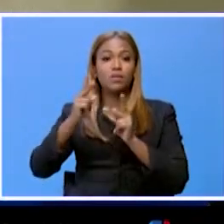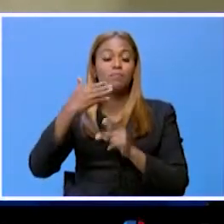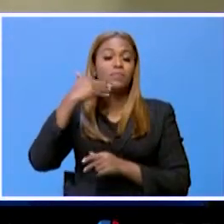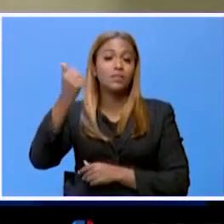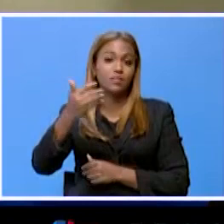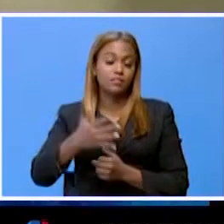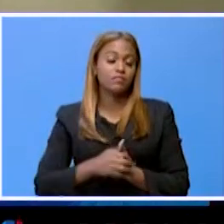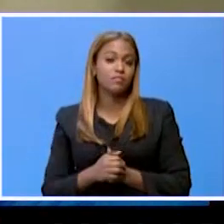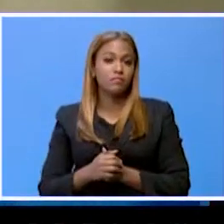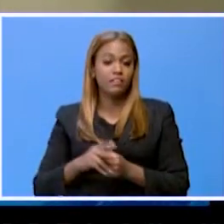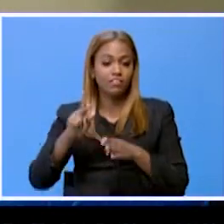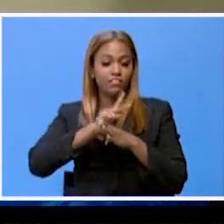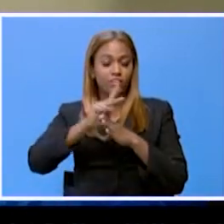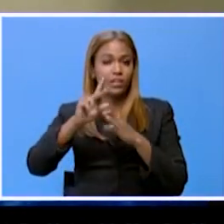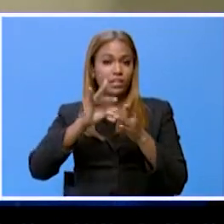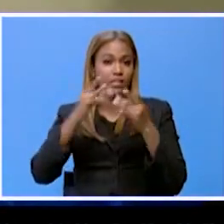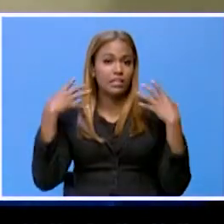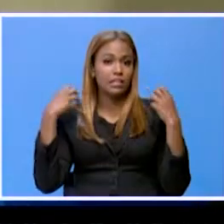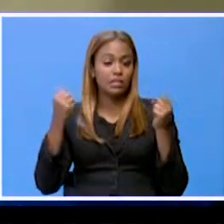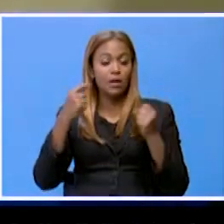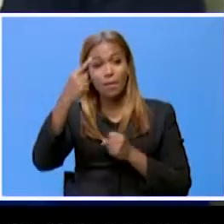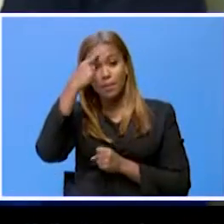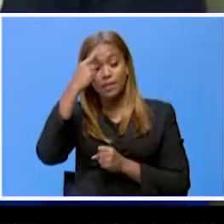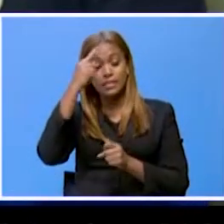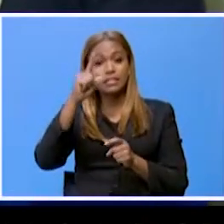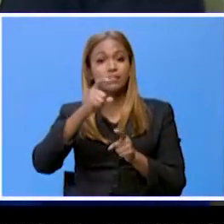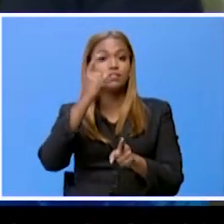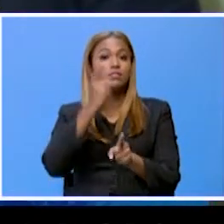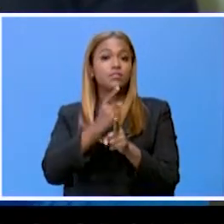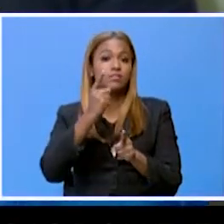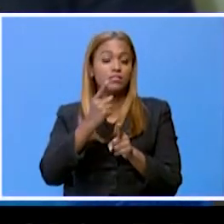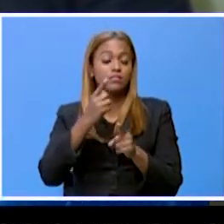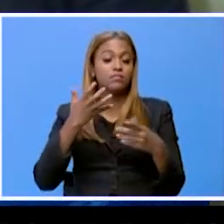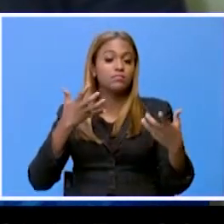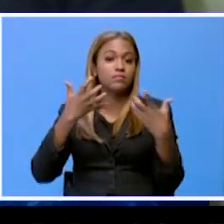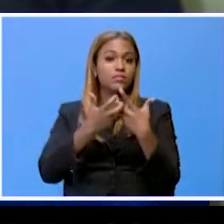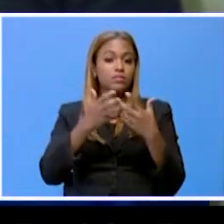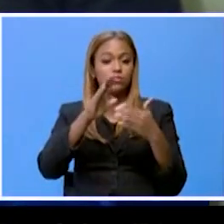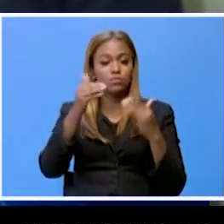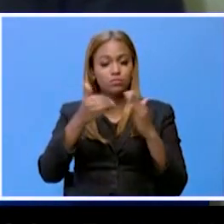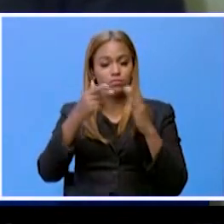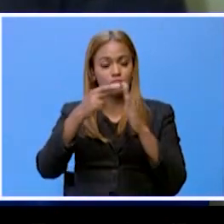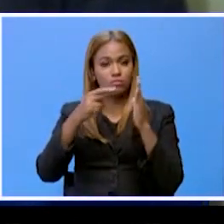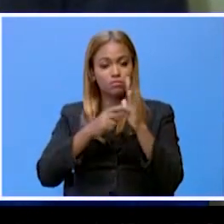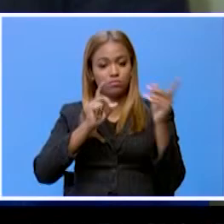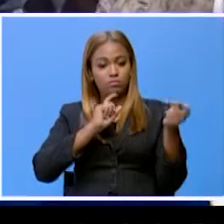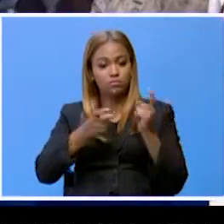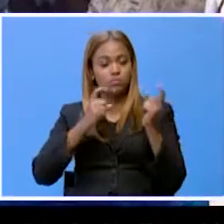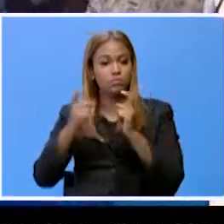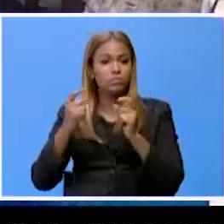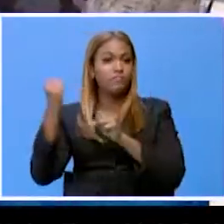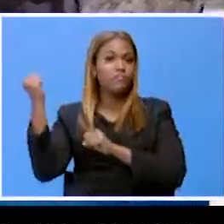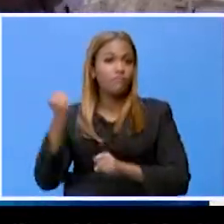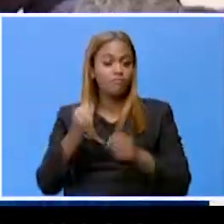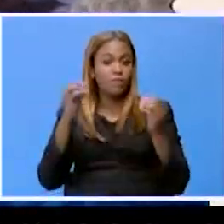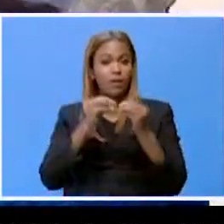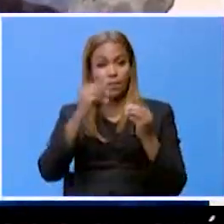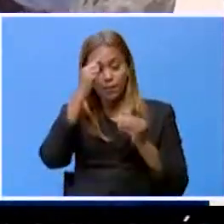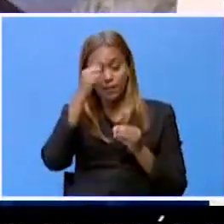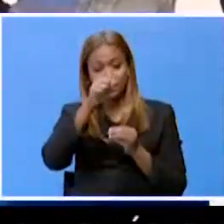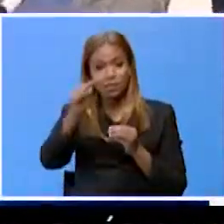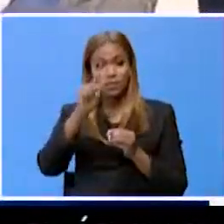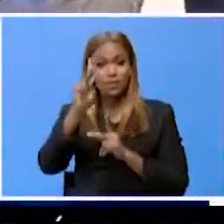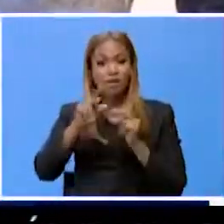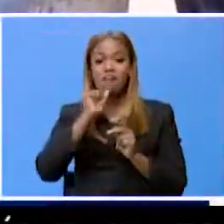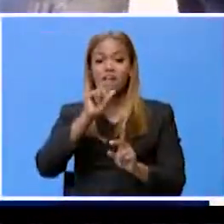Los profesionales de la salud consideran prudente aplicar medidas correctivas severas para quienes violen